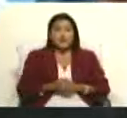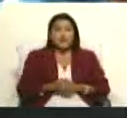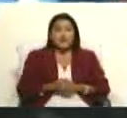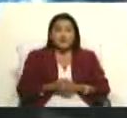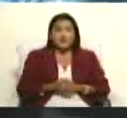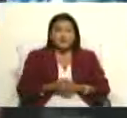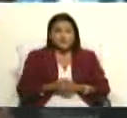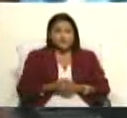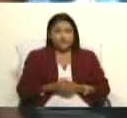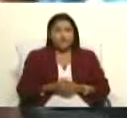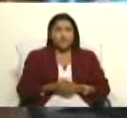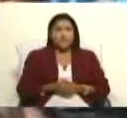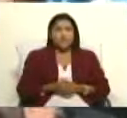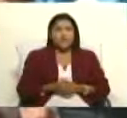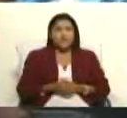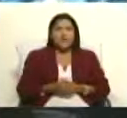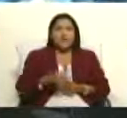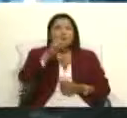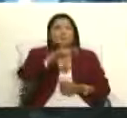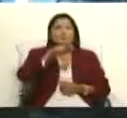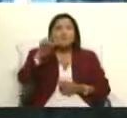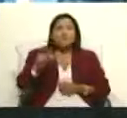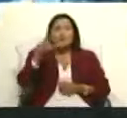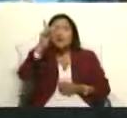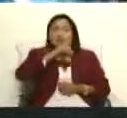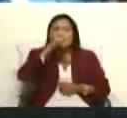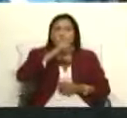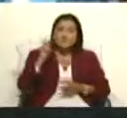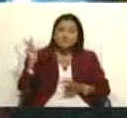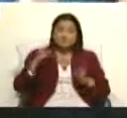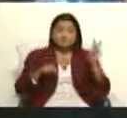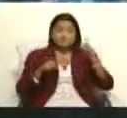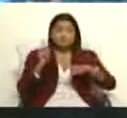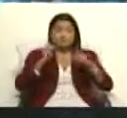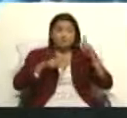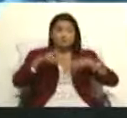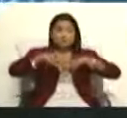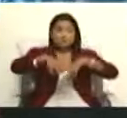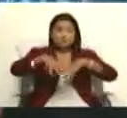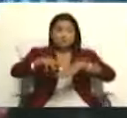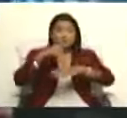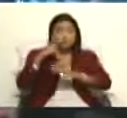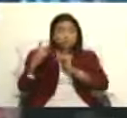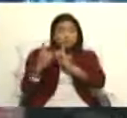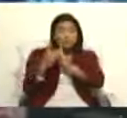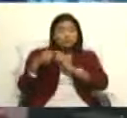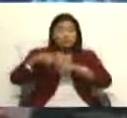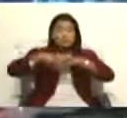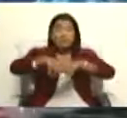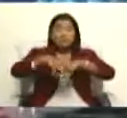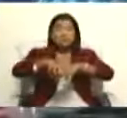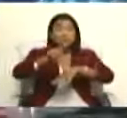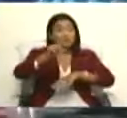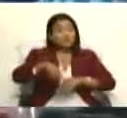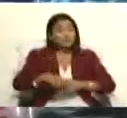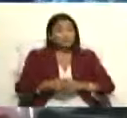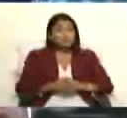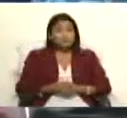las personas hermanos y hermanas con discapacidad que están presentes y marcharon yo me encontré a más de uno que marcharon